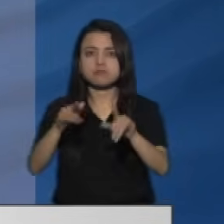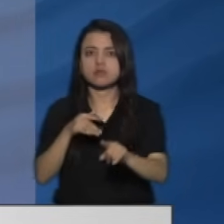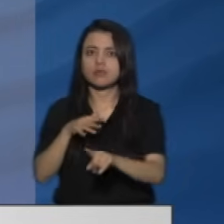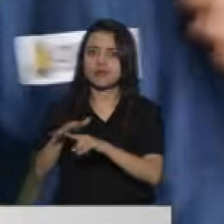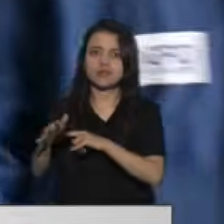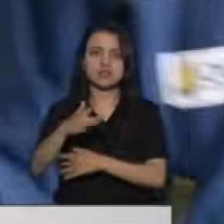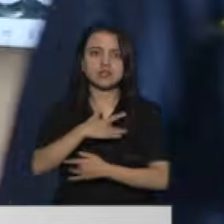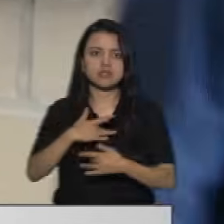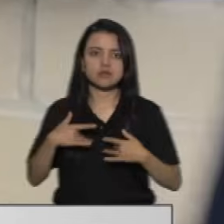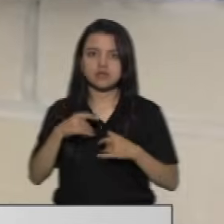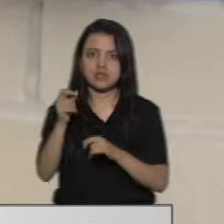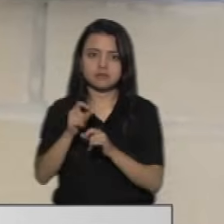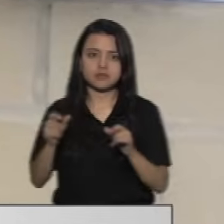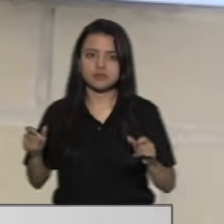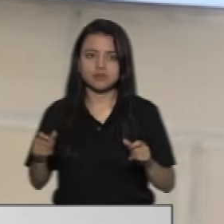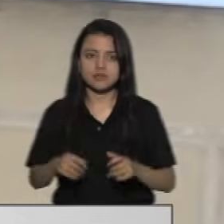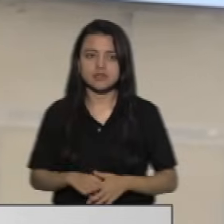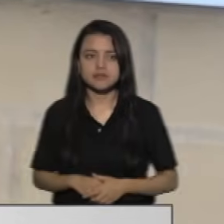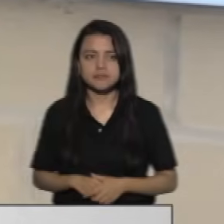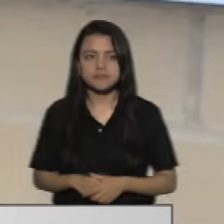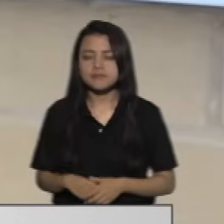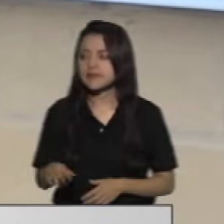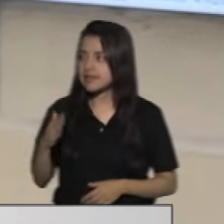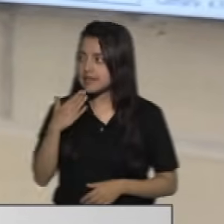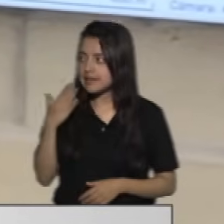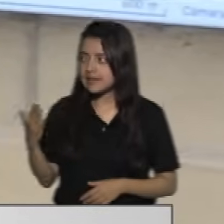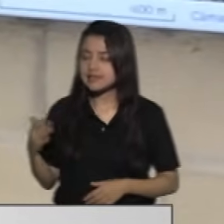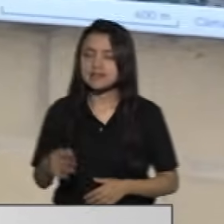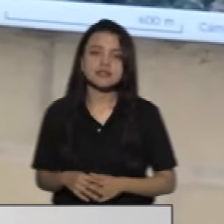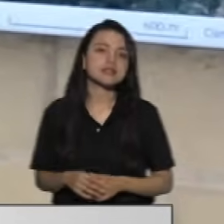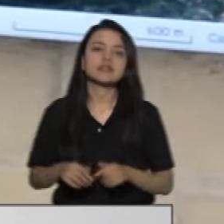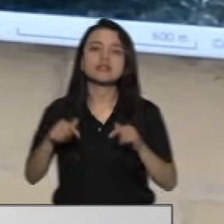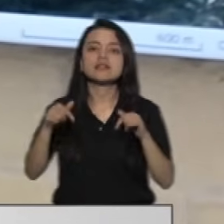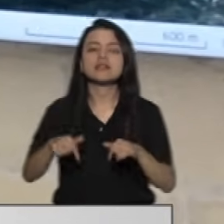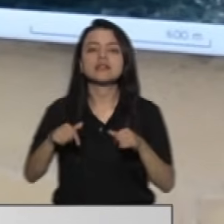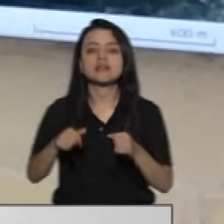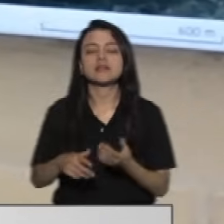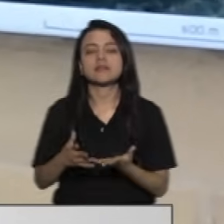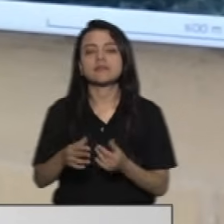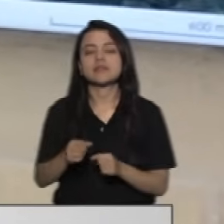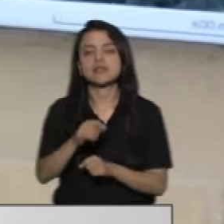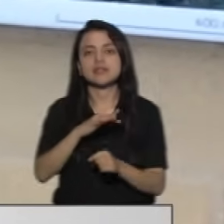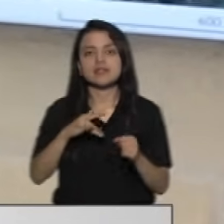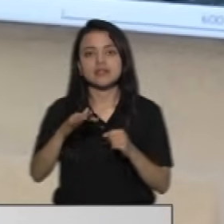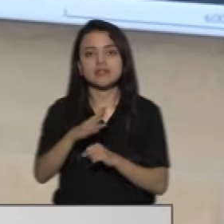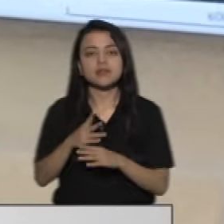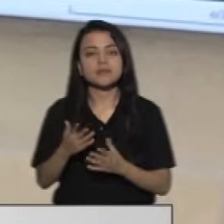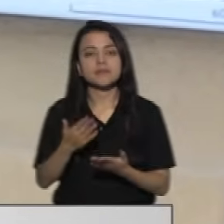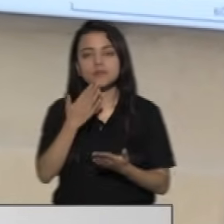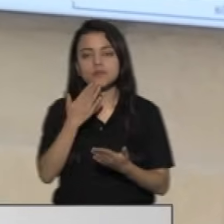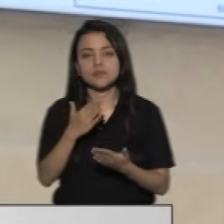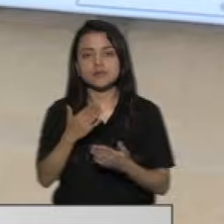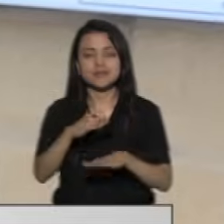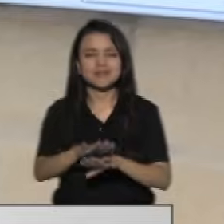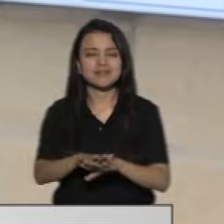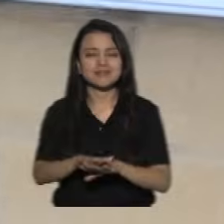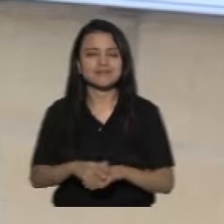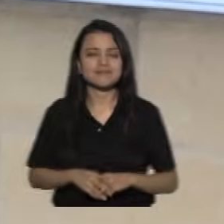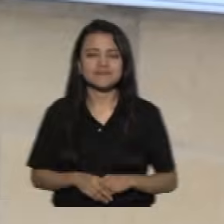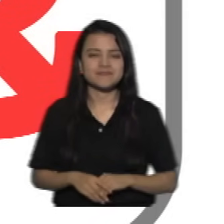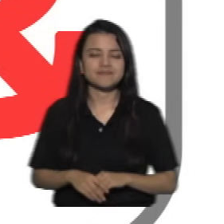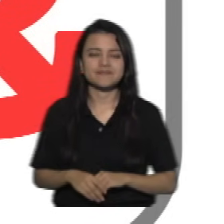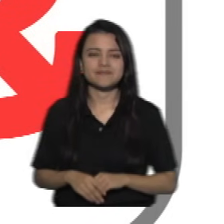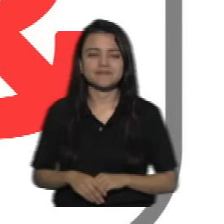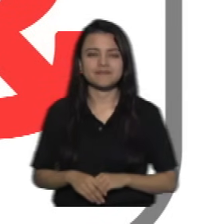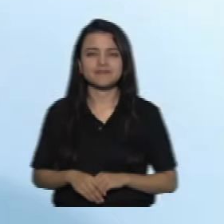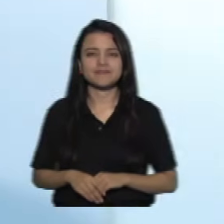director departamental de riesgo. Eso es todo por el momento desde la capital de Santander. Para Noticentro 1 CMI, informó Ana Mercedes Ariza. Feliz tarde para todos.